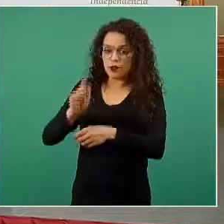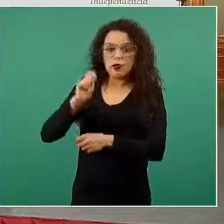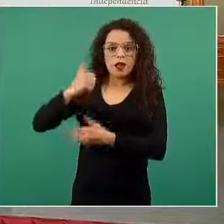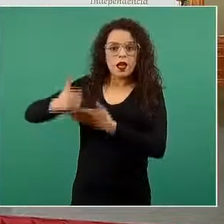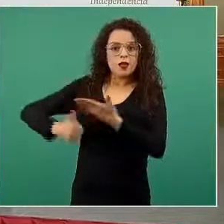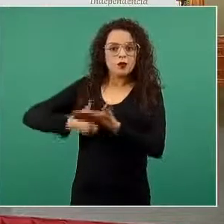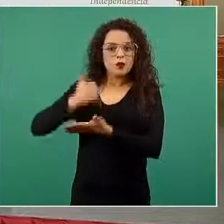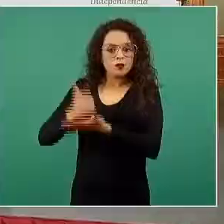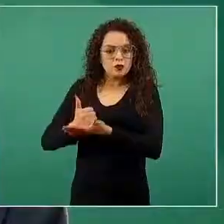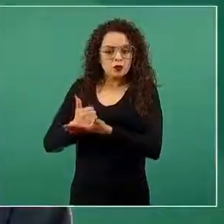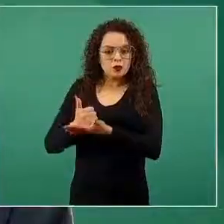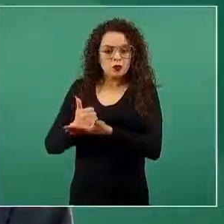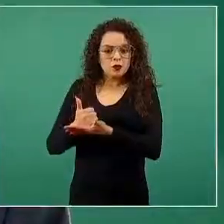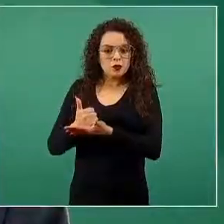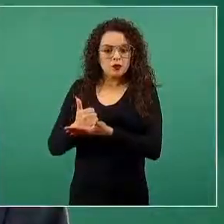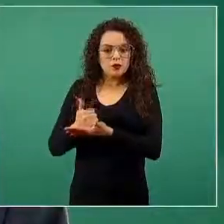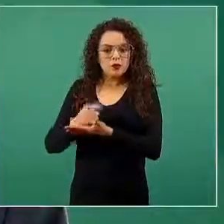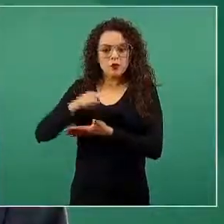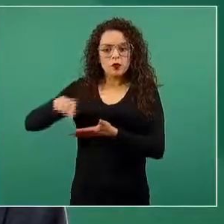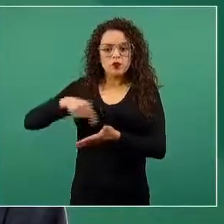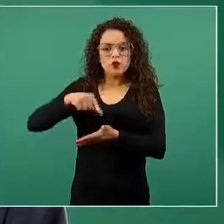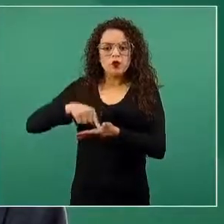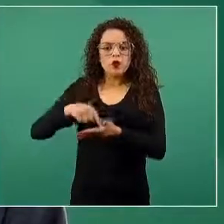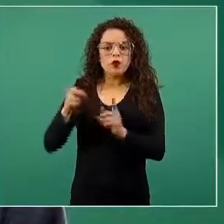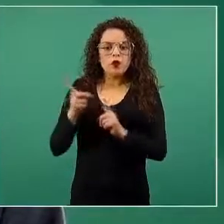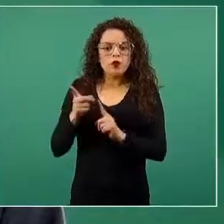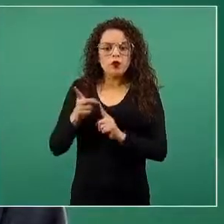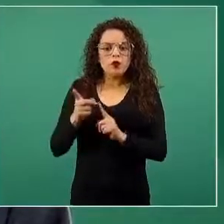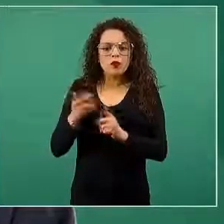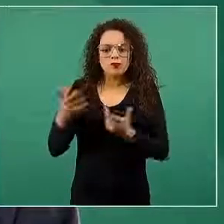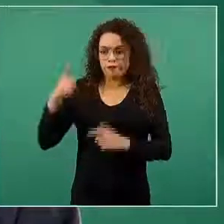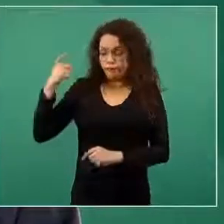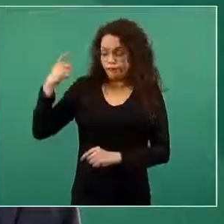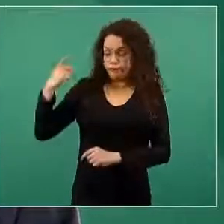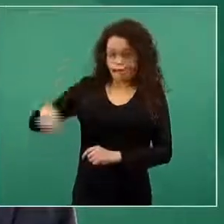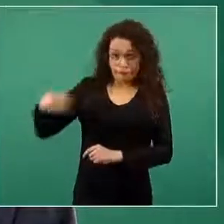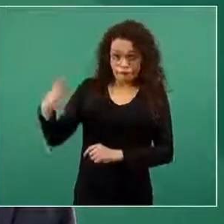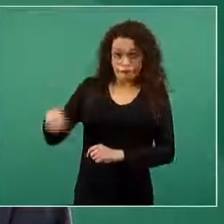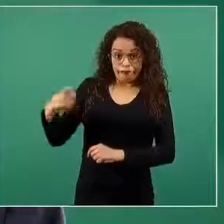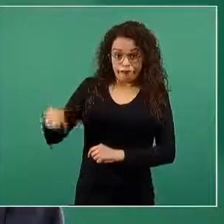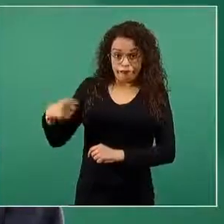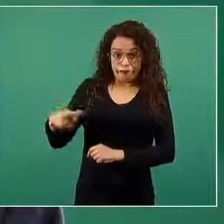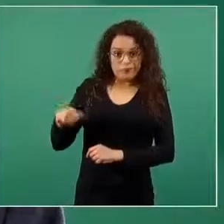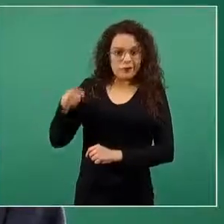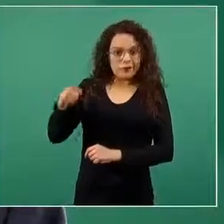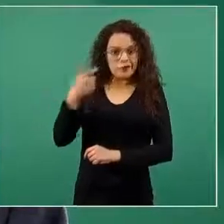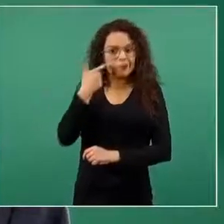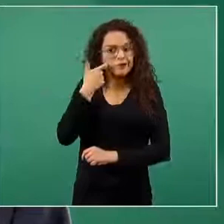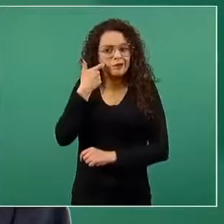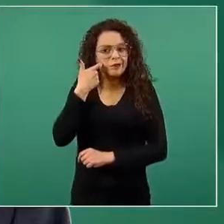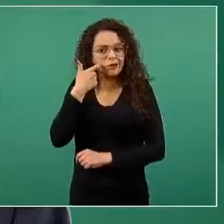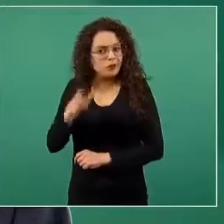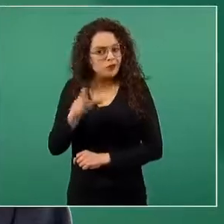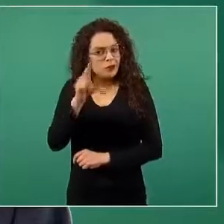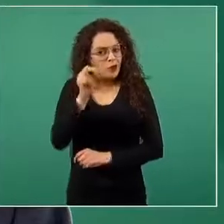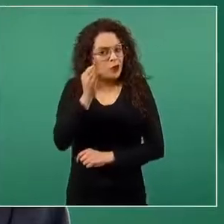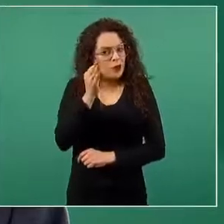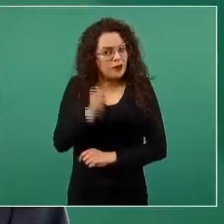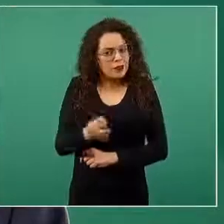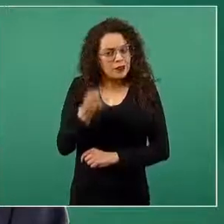urbanos en zonas adineradas, un poco se resistían a esta idea